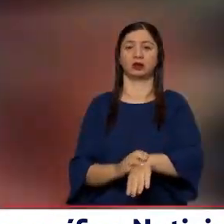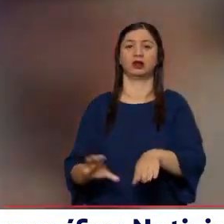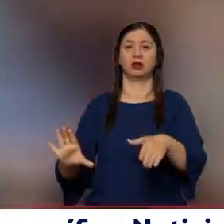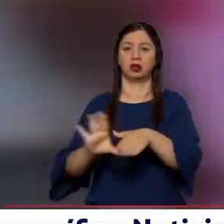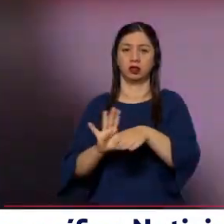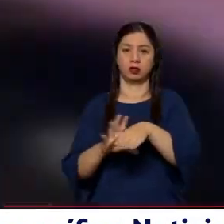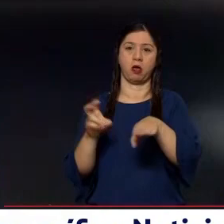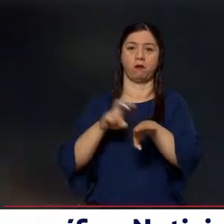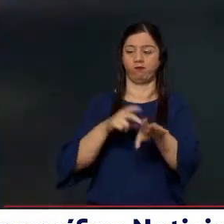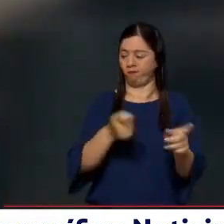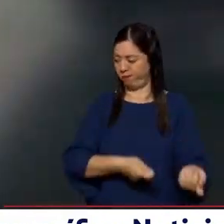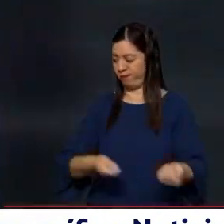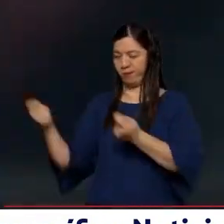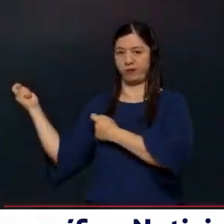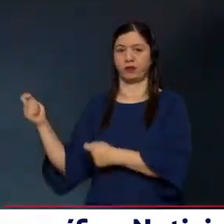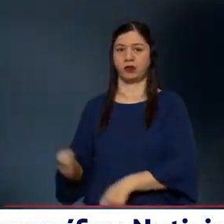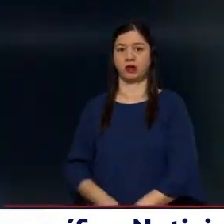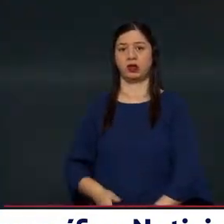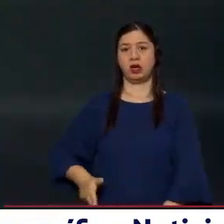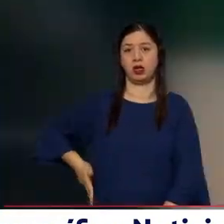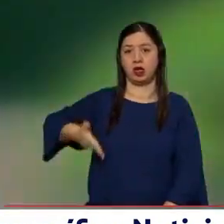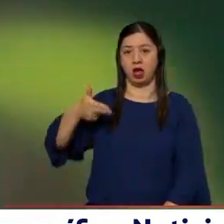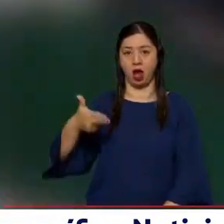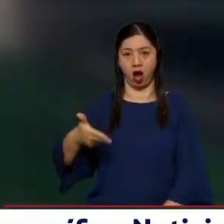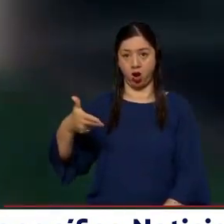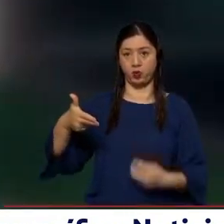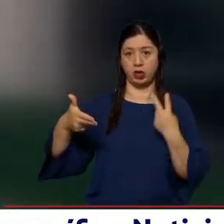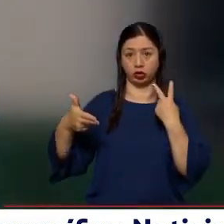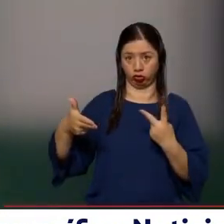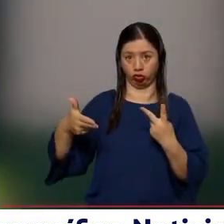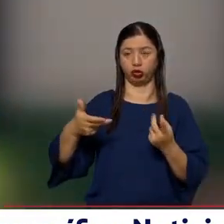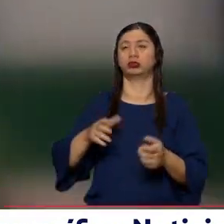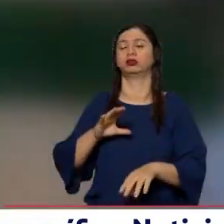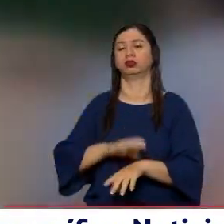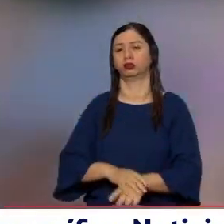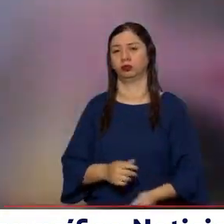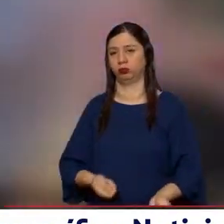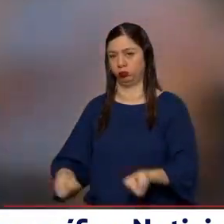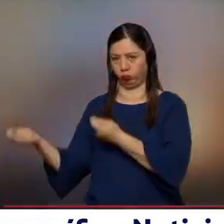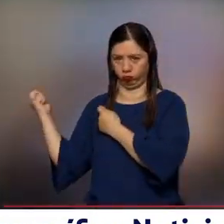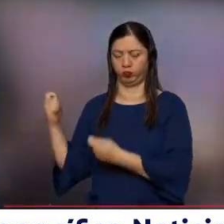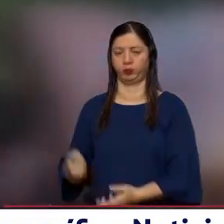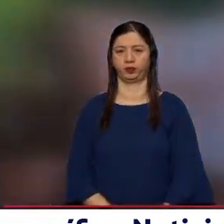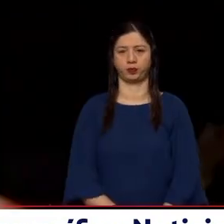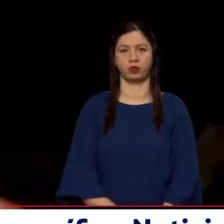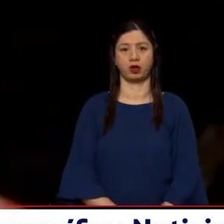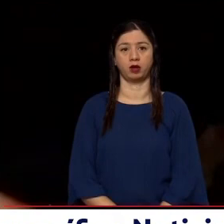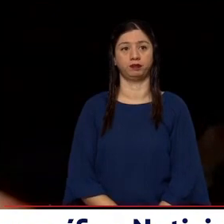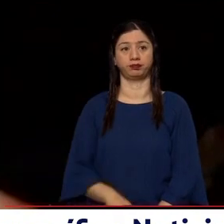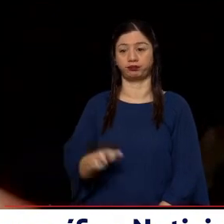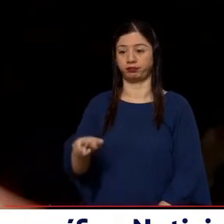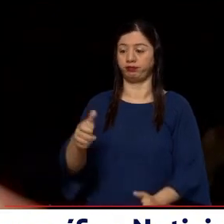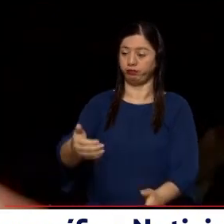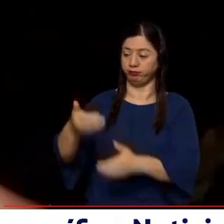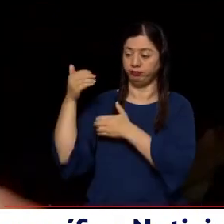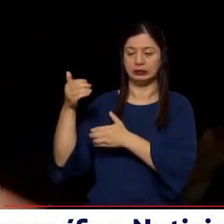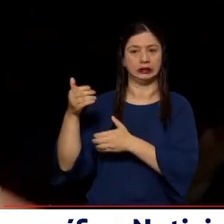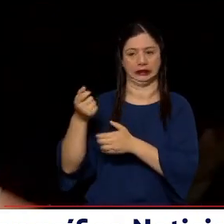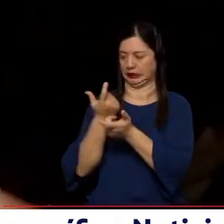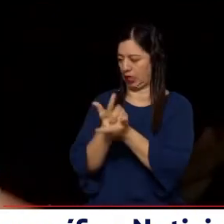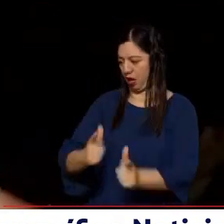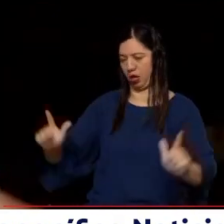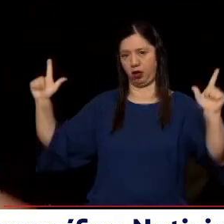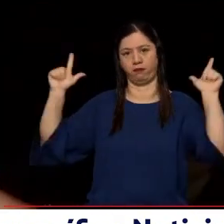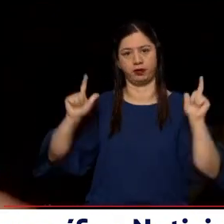público inmovilizado y dos armas, una de ellas traumáticas, incautadas. La liberación de la persona secuestrada. También